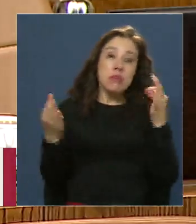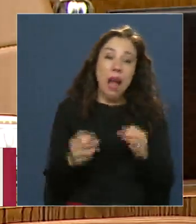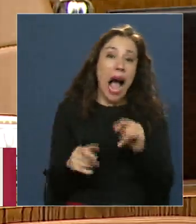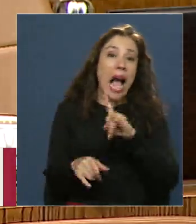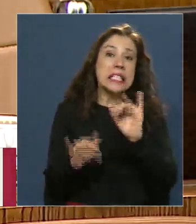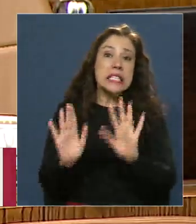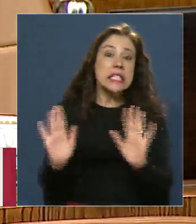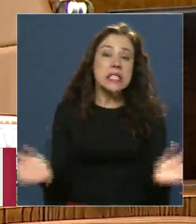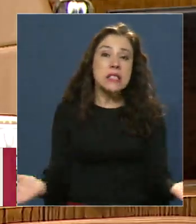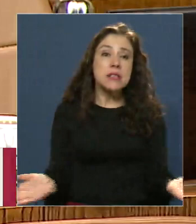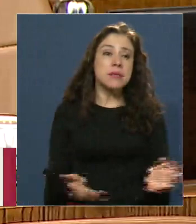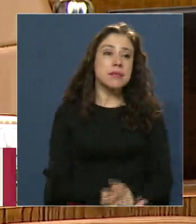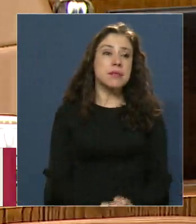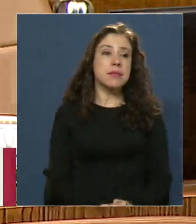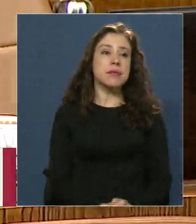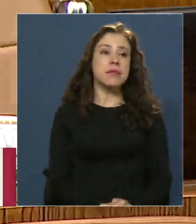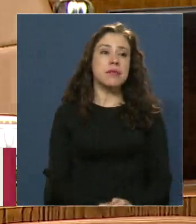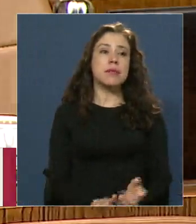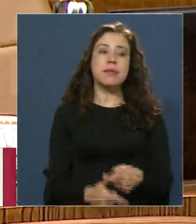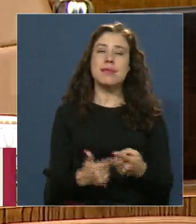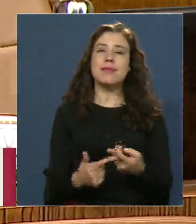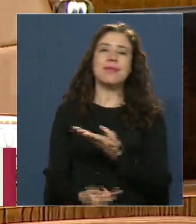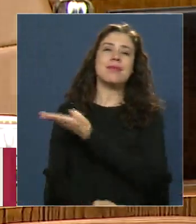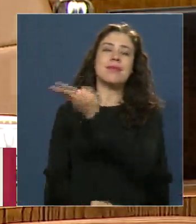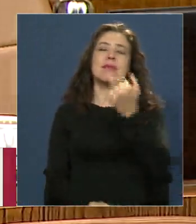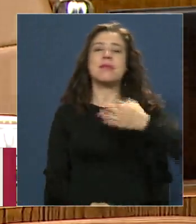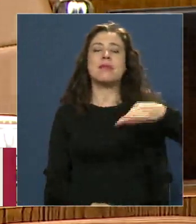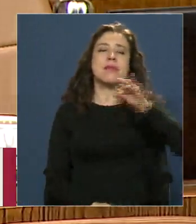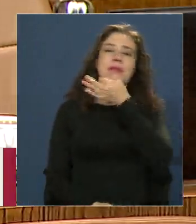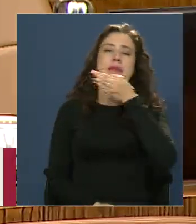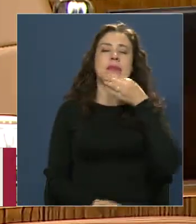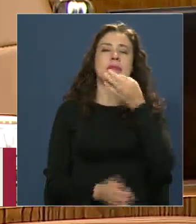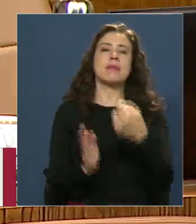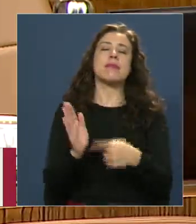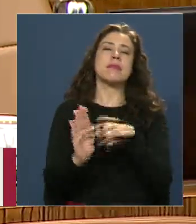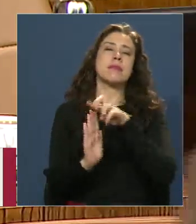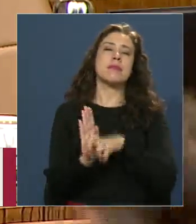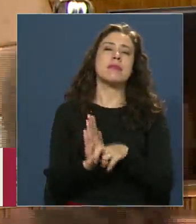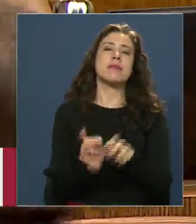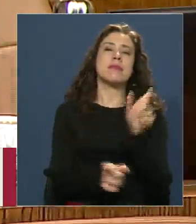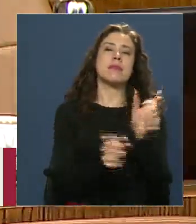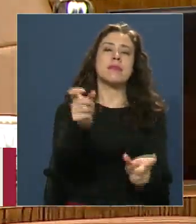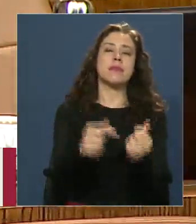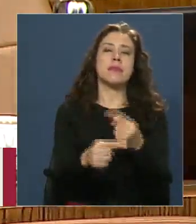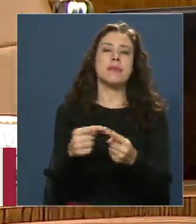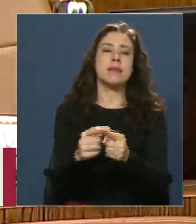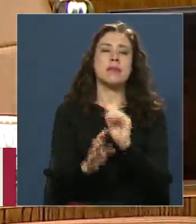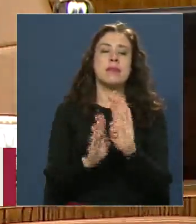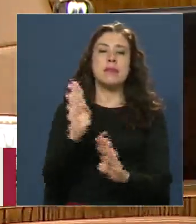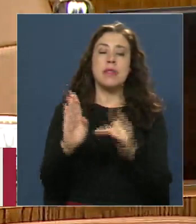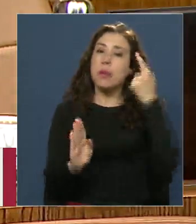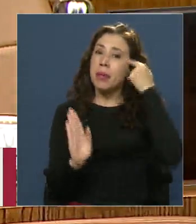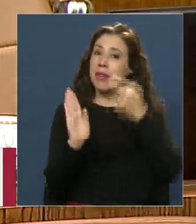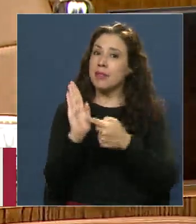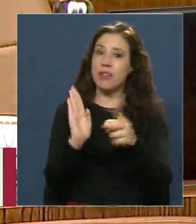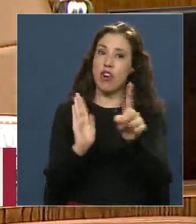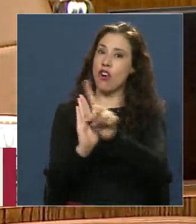son y no lo que parecen. Entonces ustedes podrán hablar de un proyecto de clase media protegida, pero esto no es